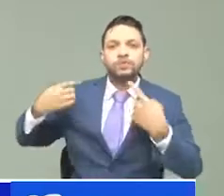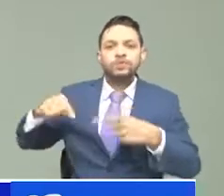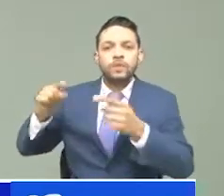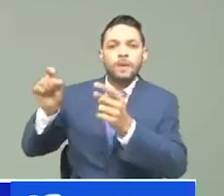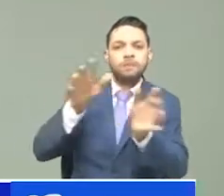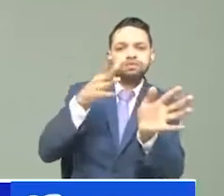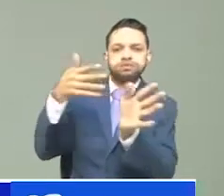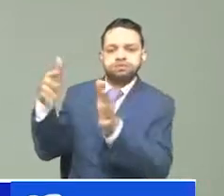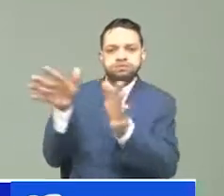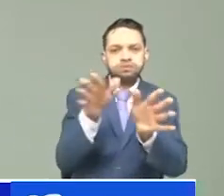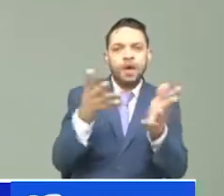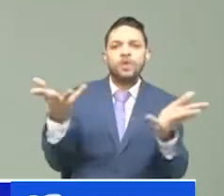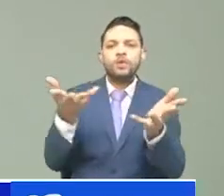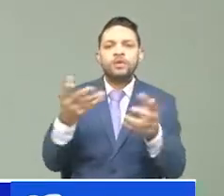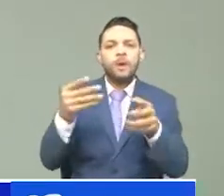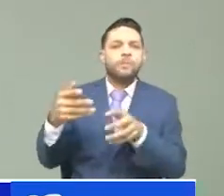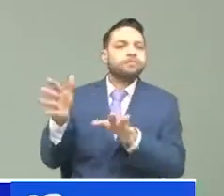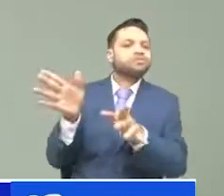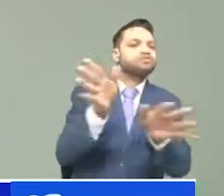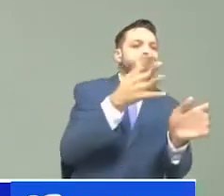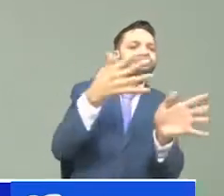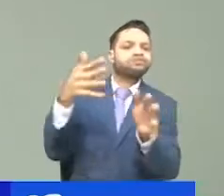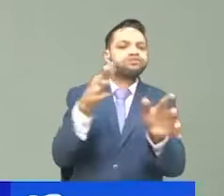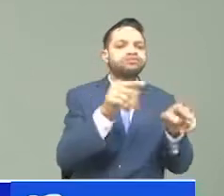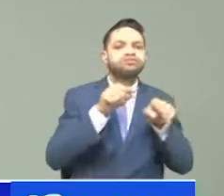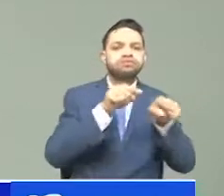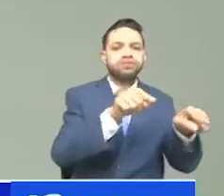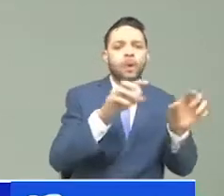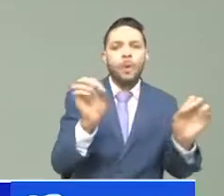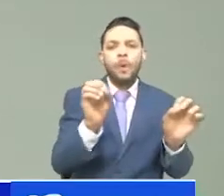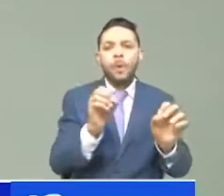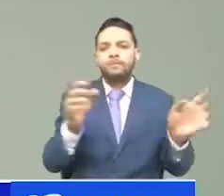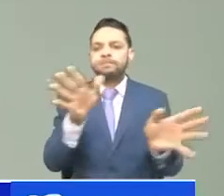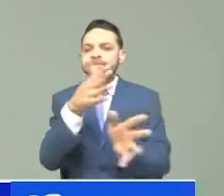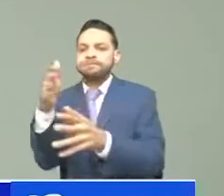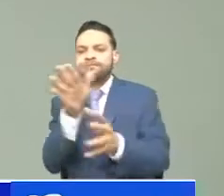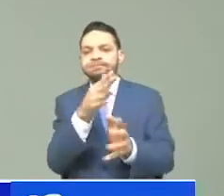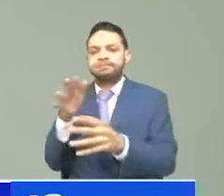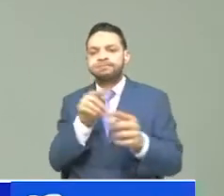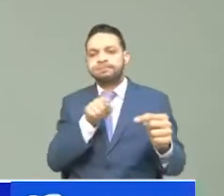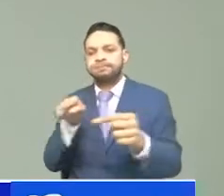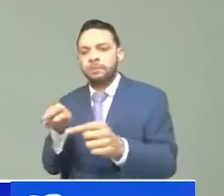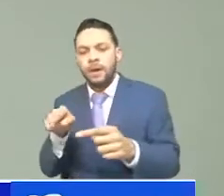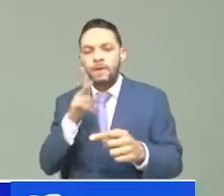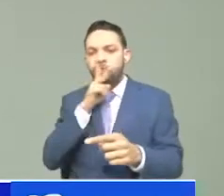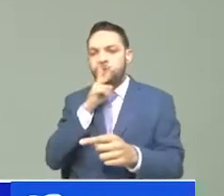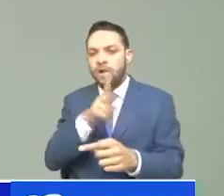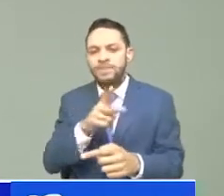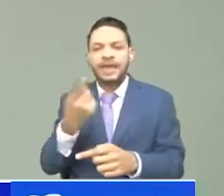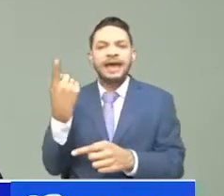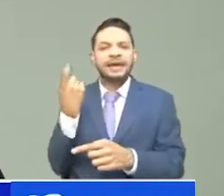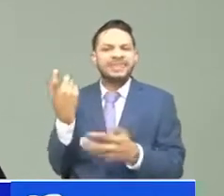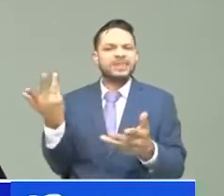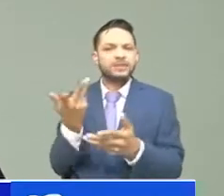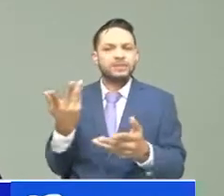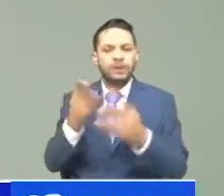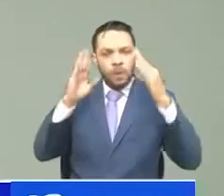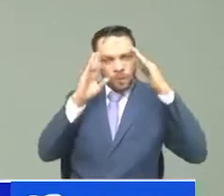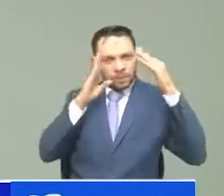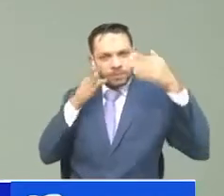la dirección, sino a veces la velocidad con que este viento tenga. Entonces ayer el viento estuvo en una